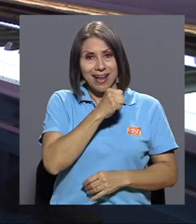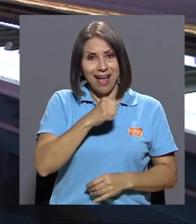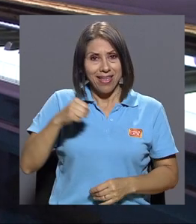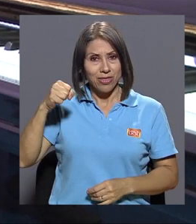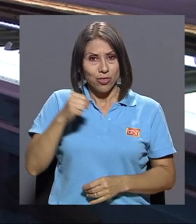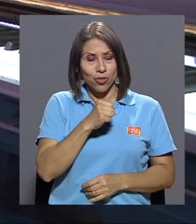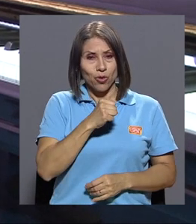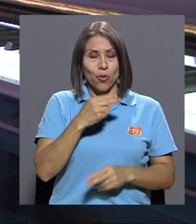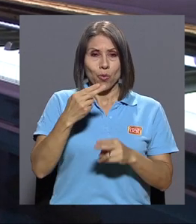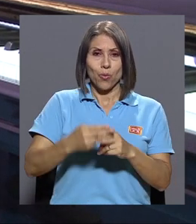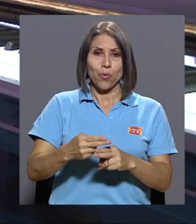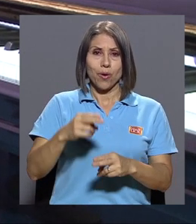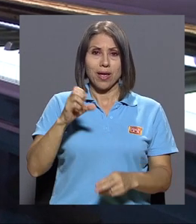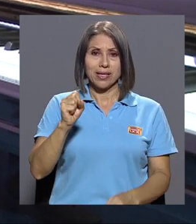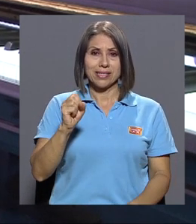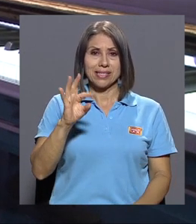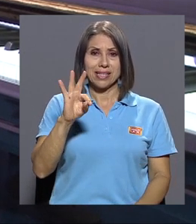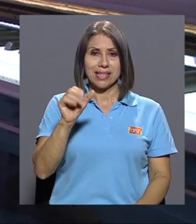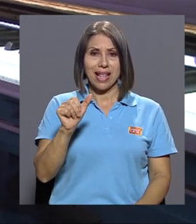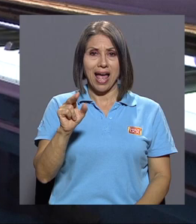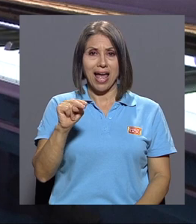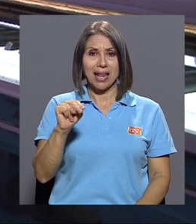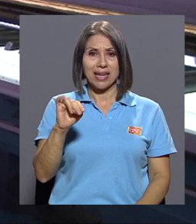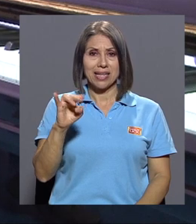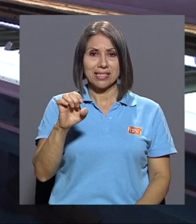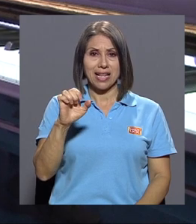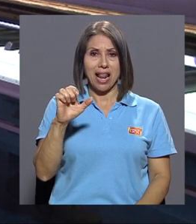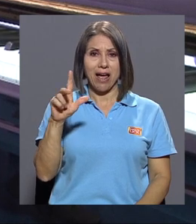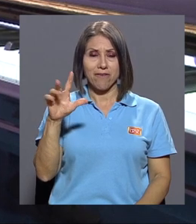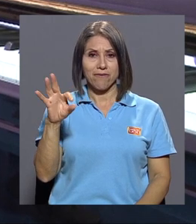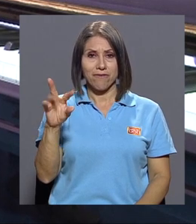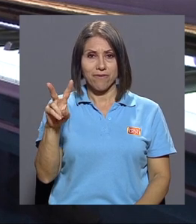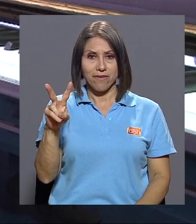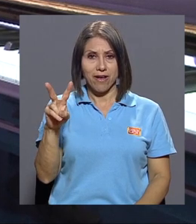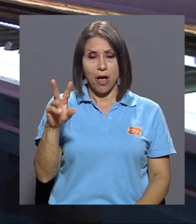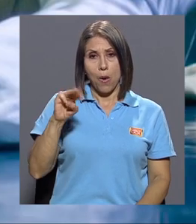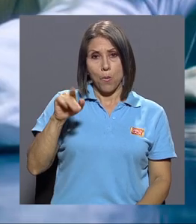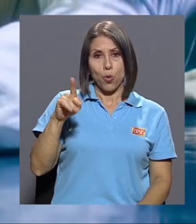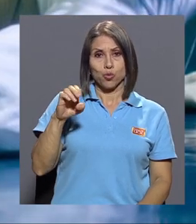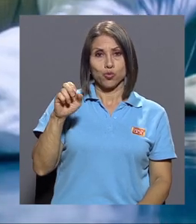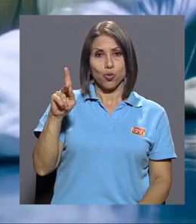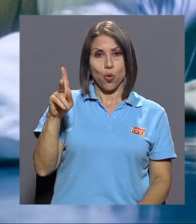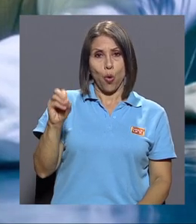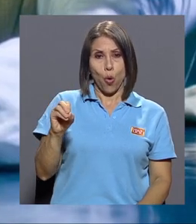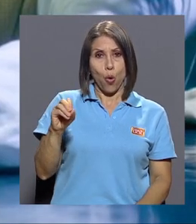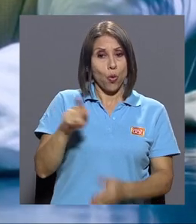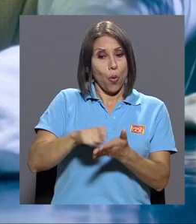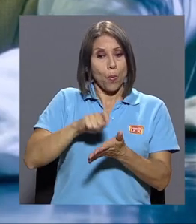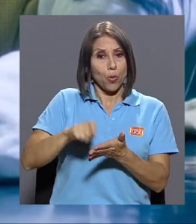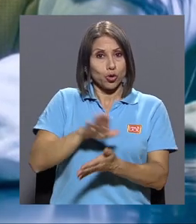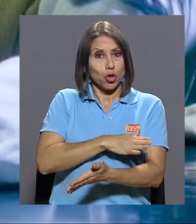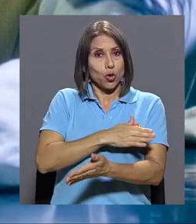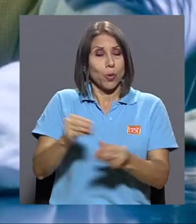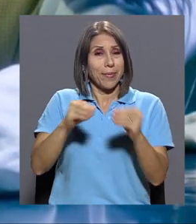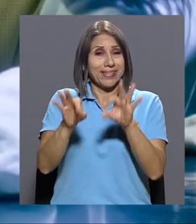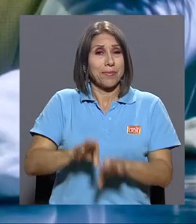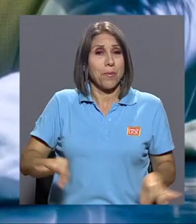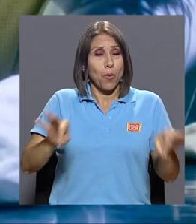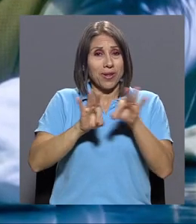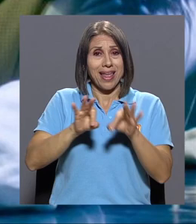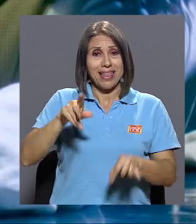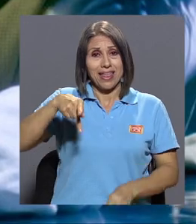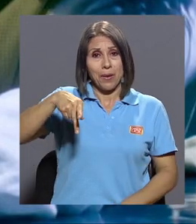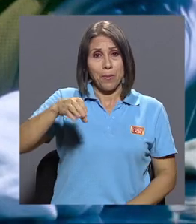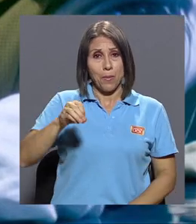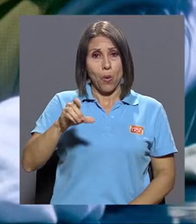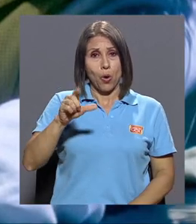este stanislaw monusco que es el compositor más importante de polonia y bueno es uno de los concursos más difíciles